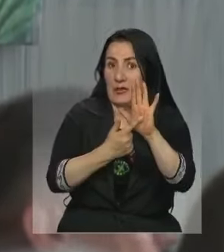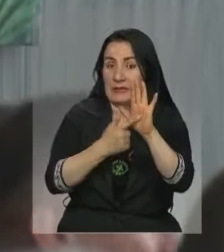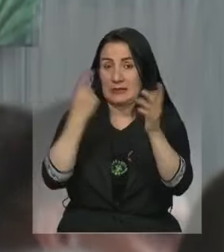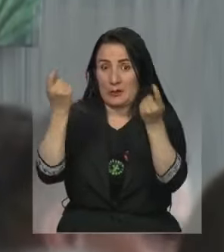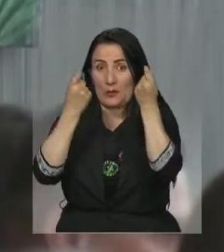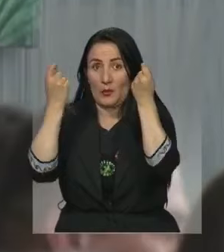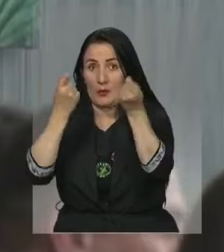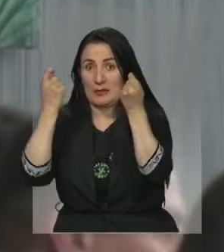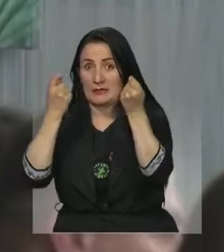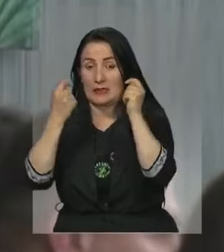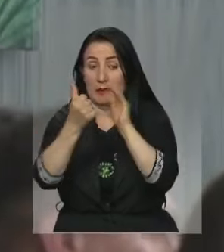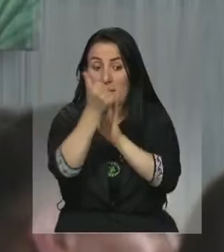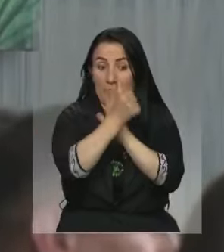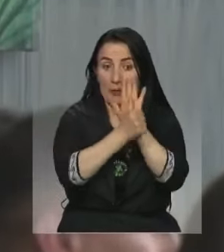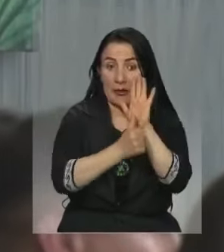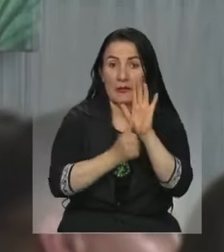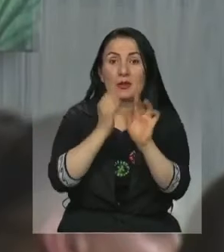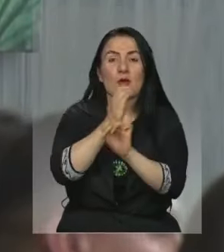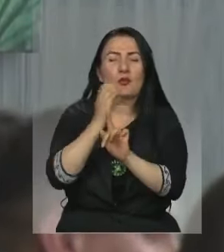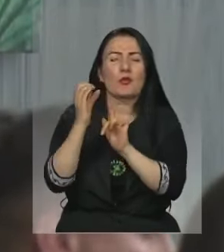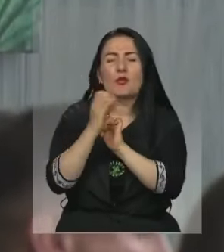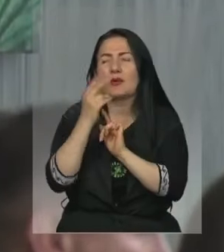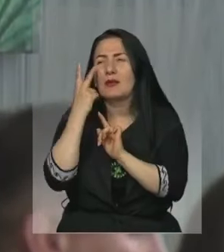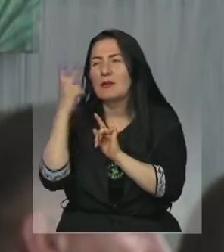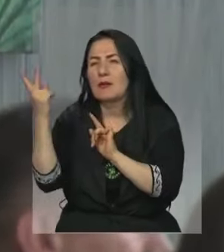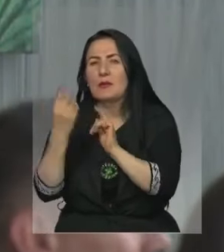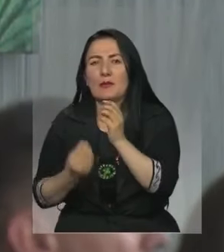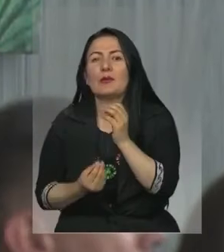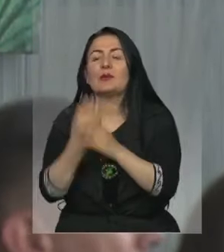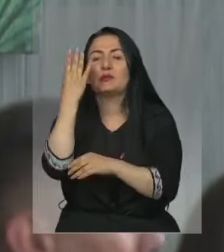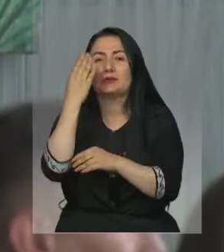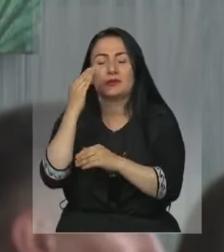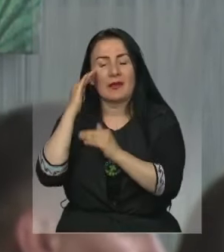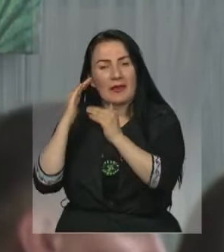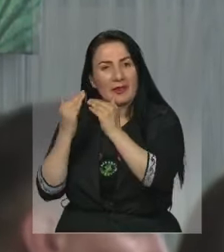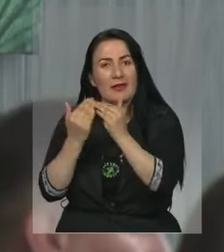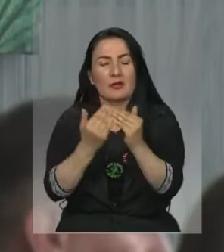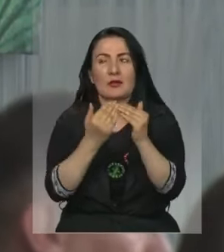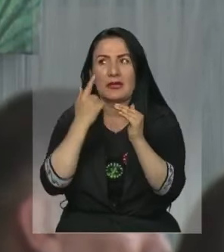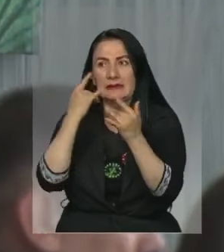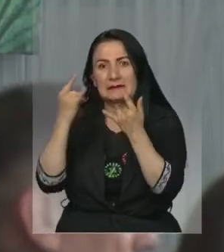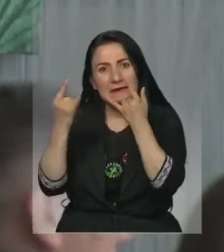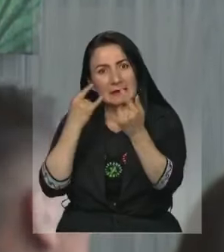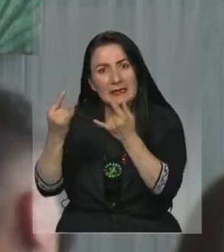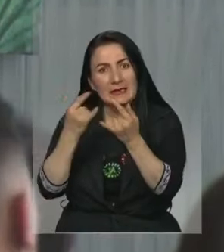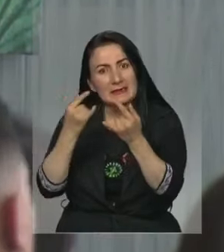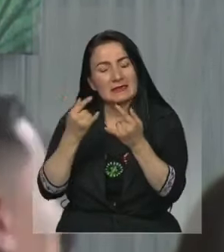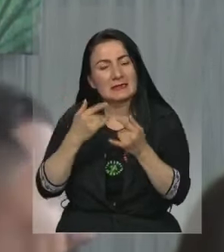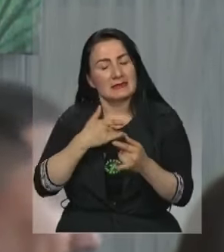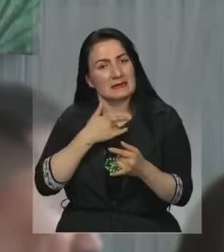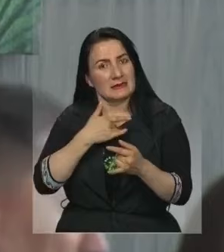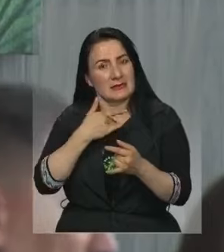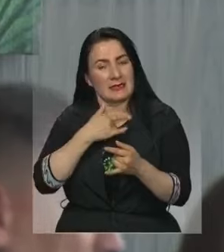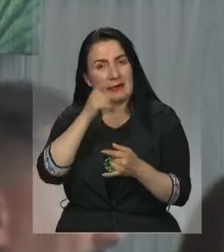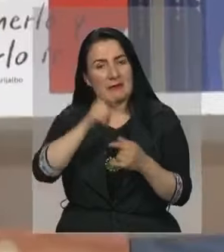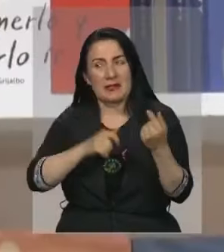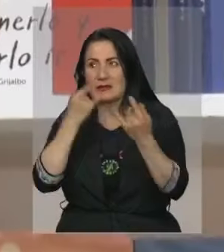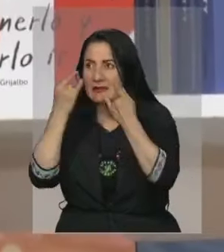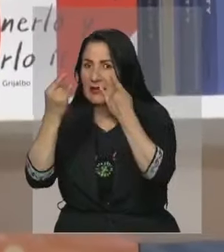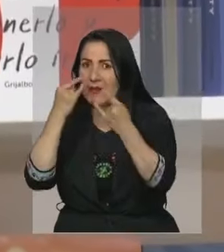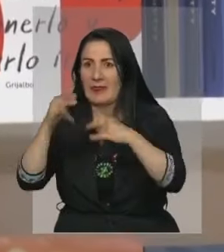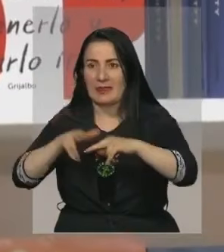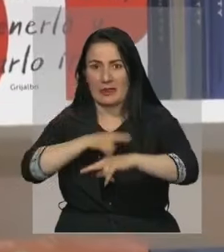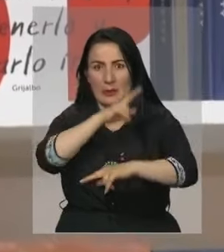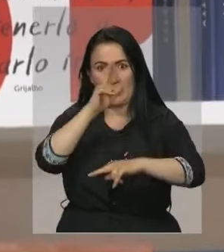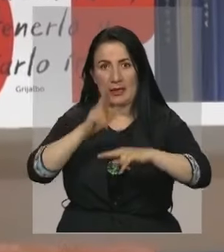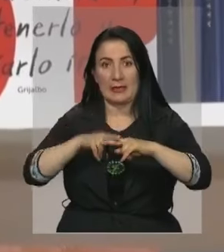muestra comercial como la programación cultural, den cuenta de esa producción editorial y de este interés creciente de la gente por la